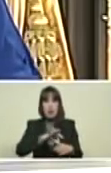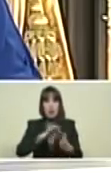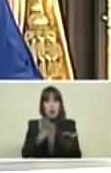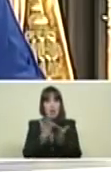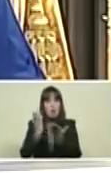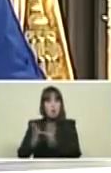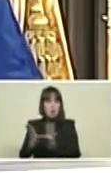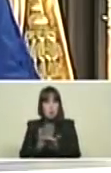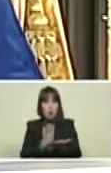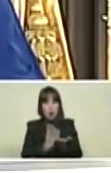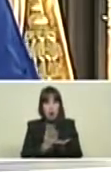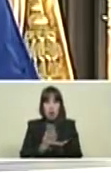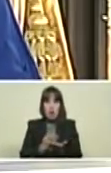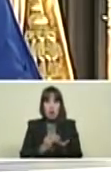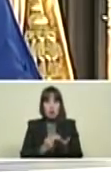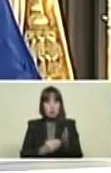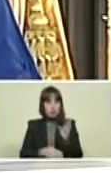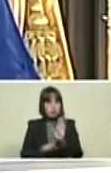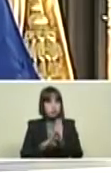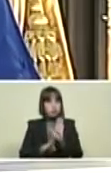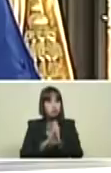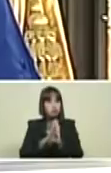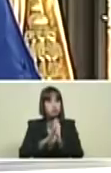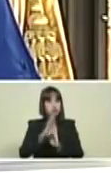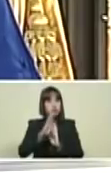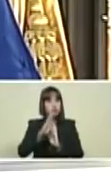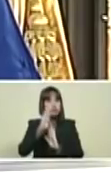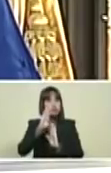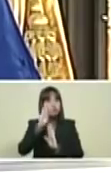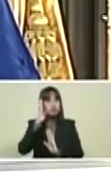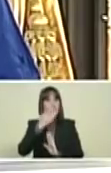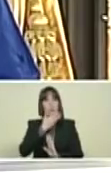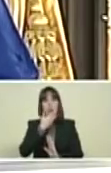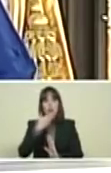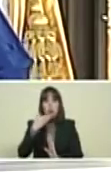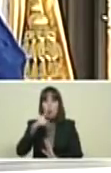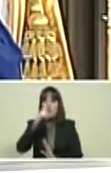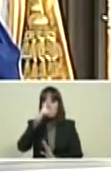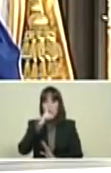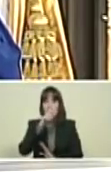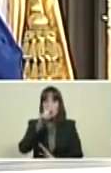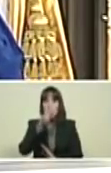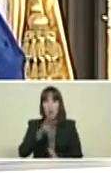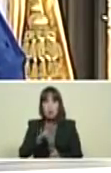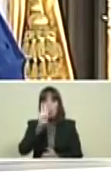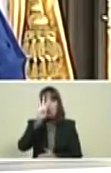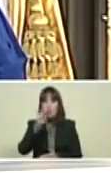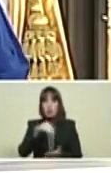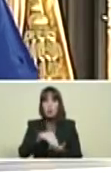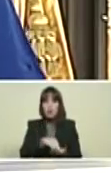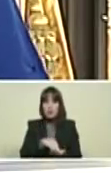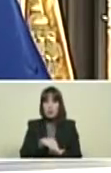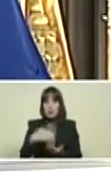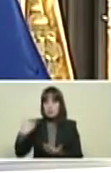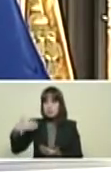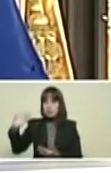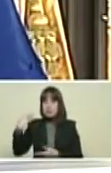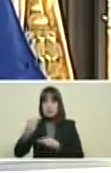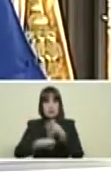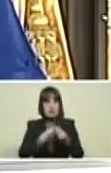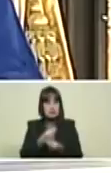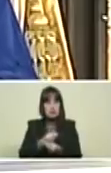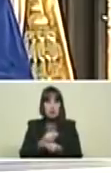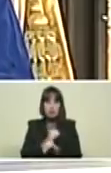Consolidarla, hemos venido creciendo. Este año logramos más de 4.000. En el año escolar que acaba de